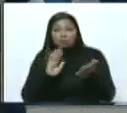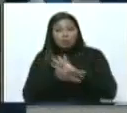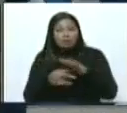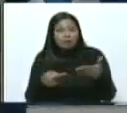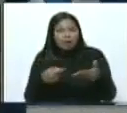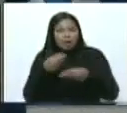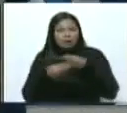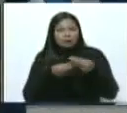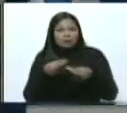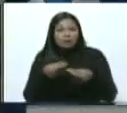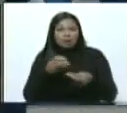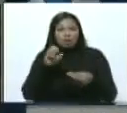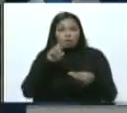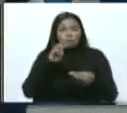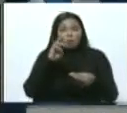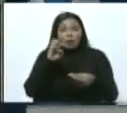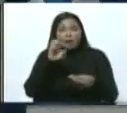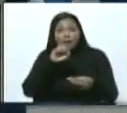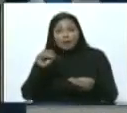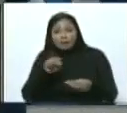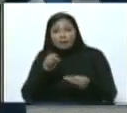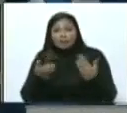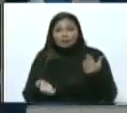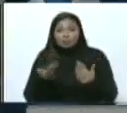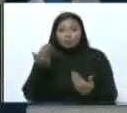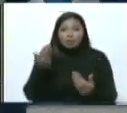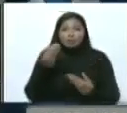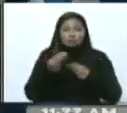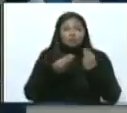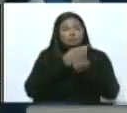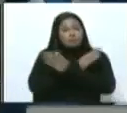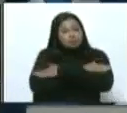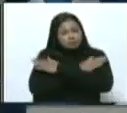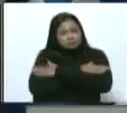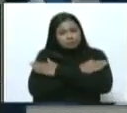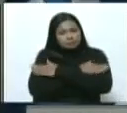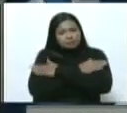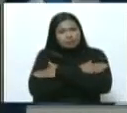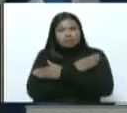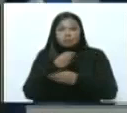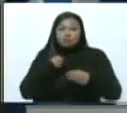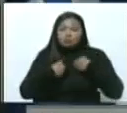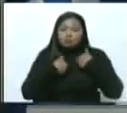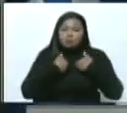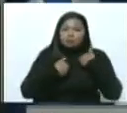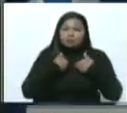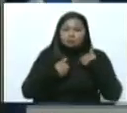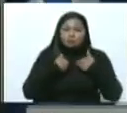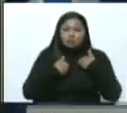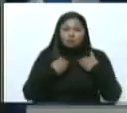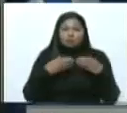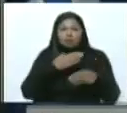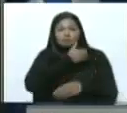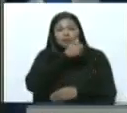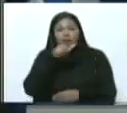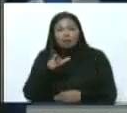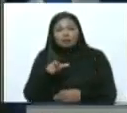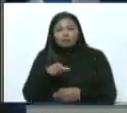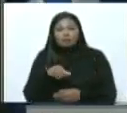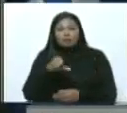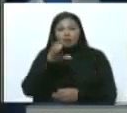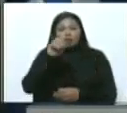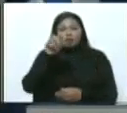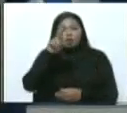en Corpoes. Ya hubo una reunión muy importante y felicito pues esa inquietud del general jefe de